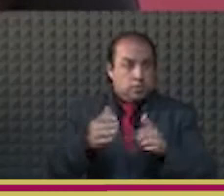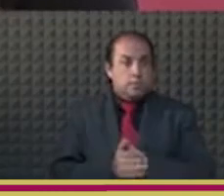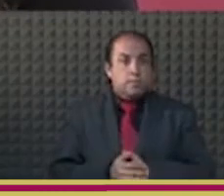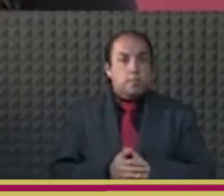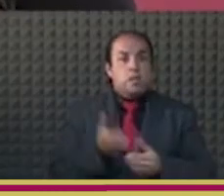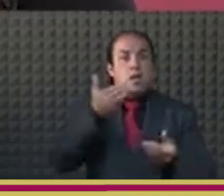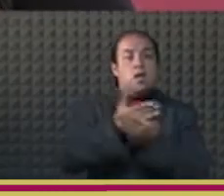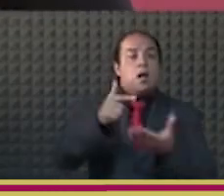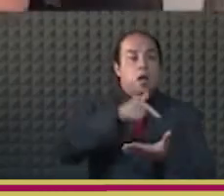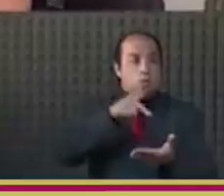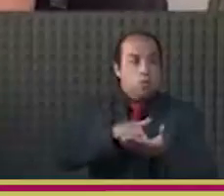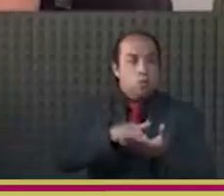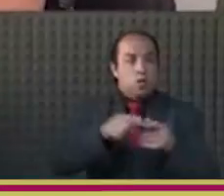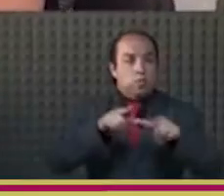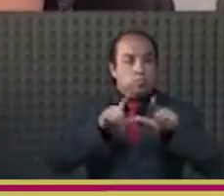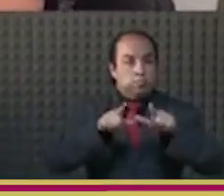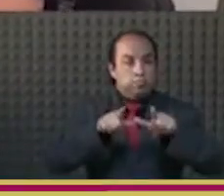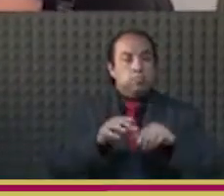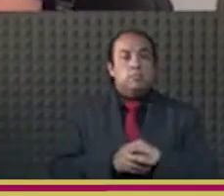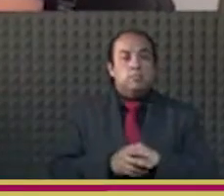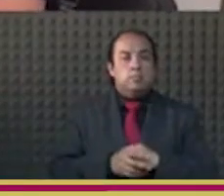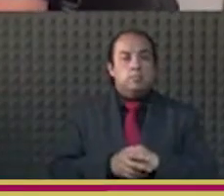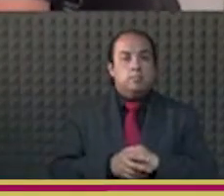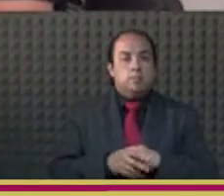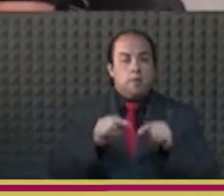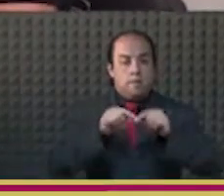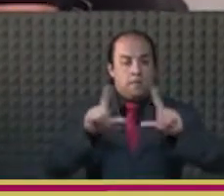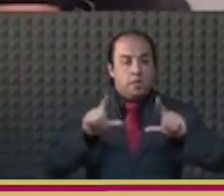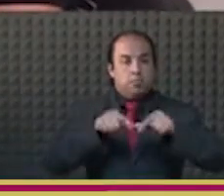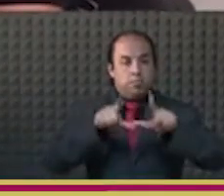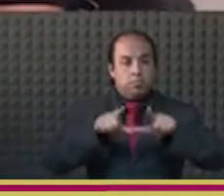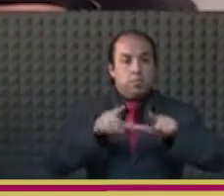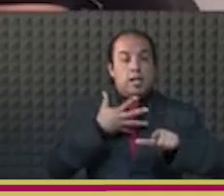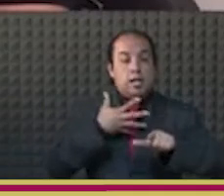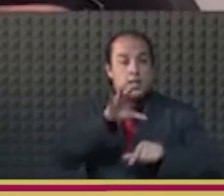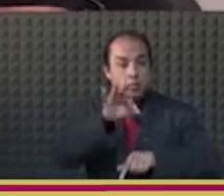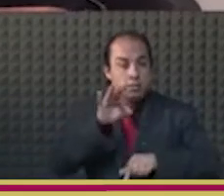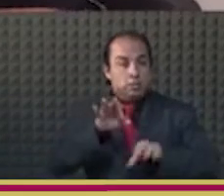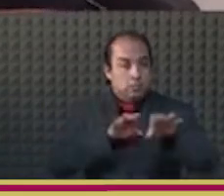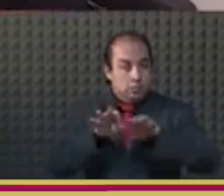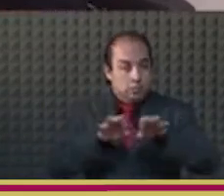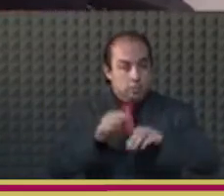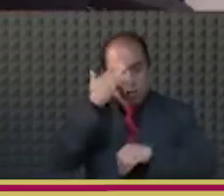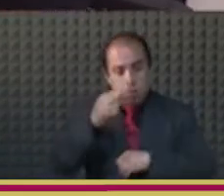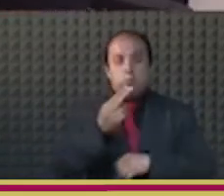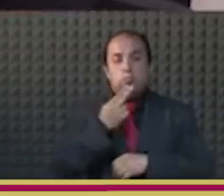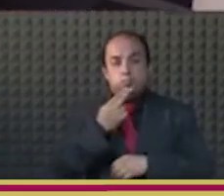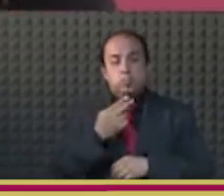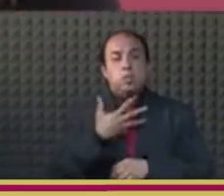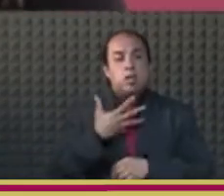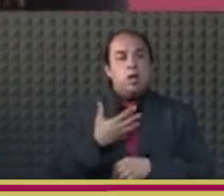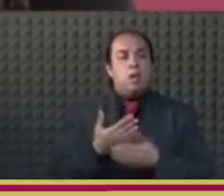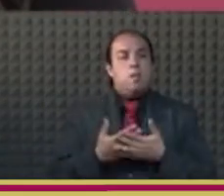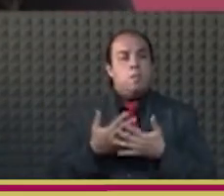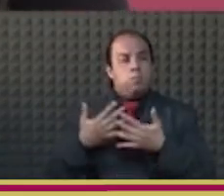del empleo y encontrar una oferta laboral. Sabemos que esto funciona porque tenemos